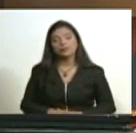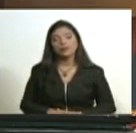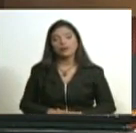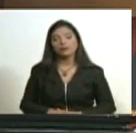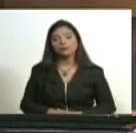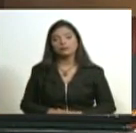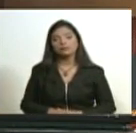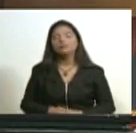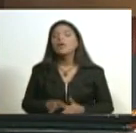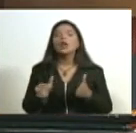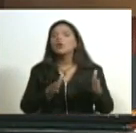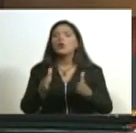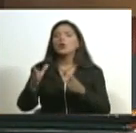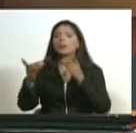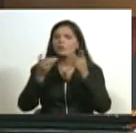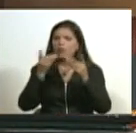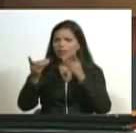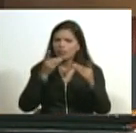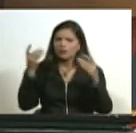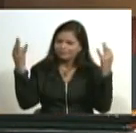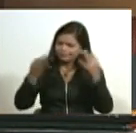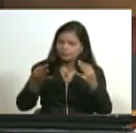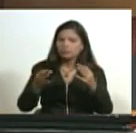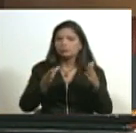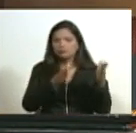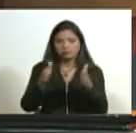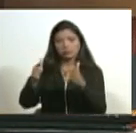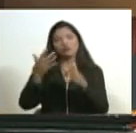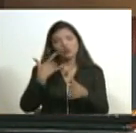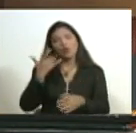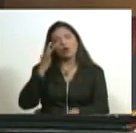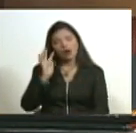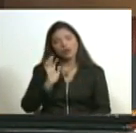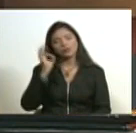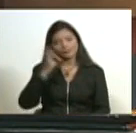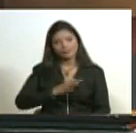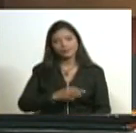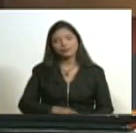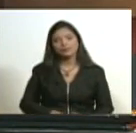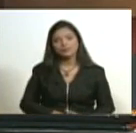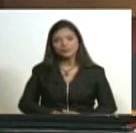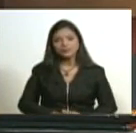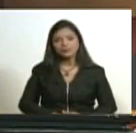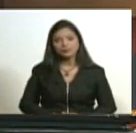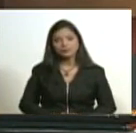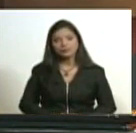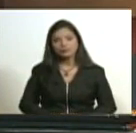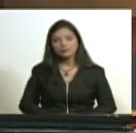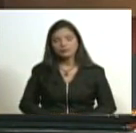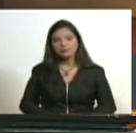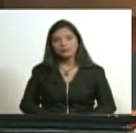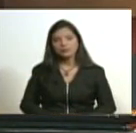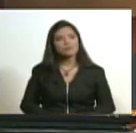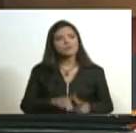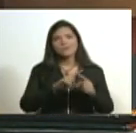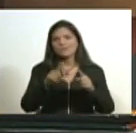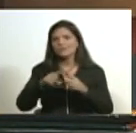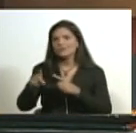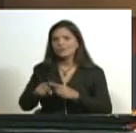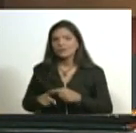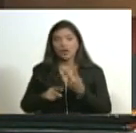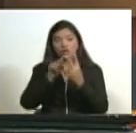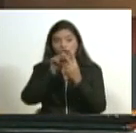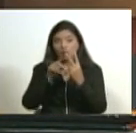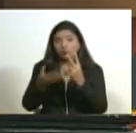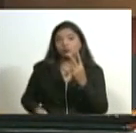Los caminos del diálogo llegarán. Yo creo que van a llegar, entre otros, de 2 impactos muy